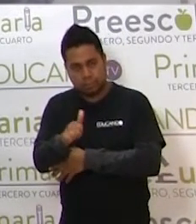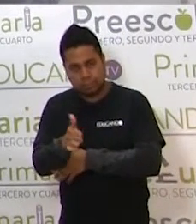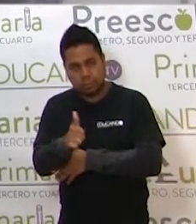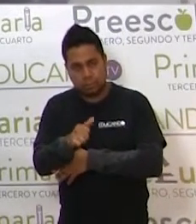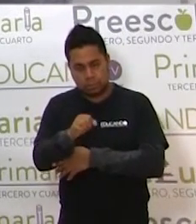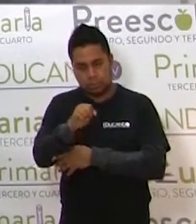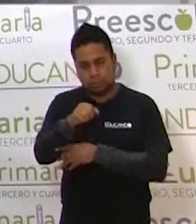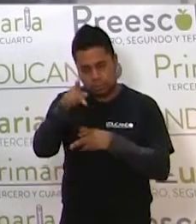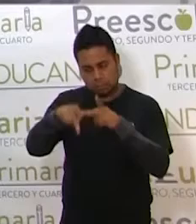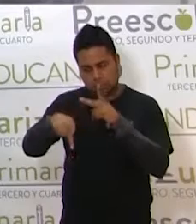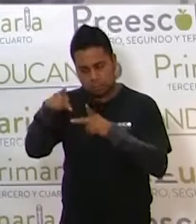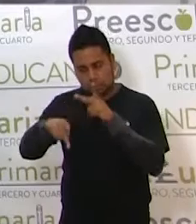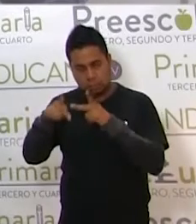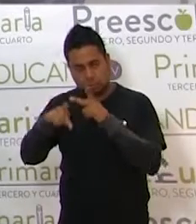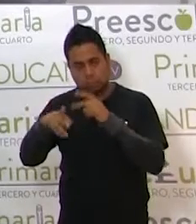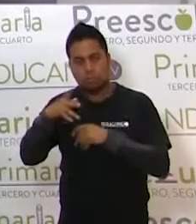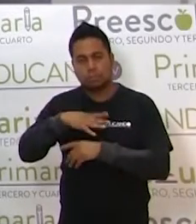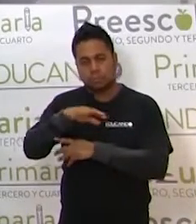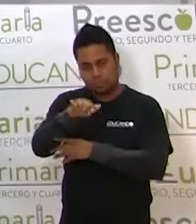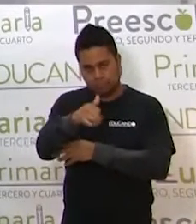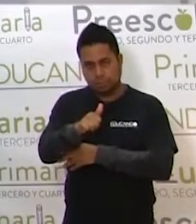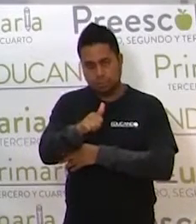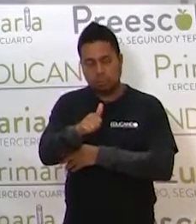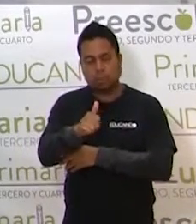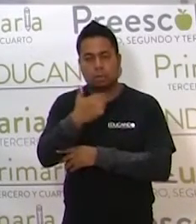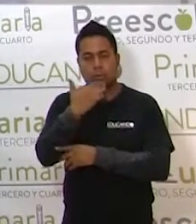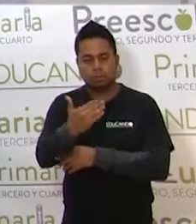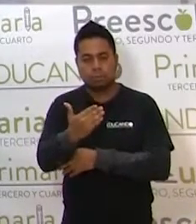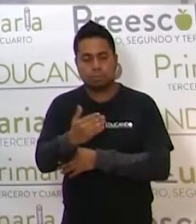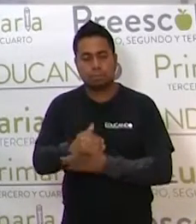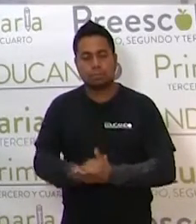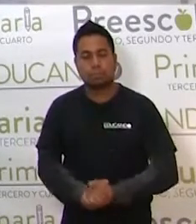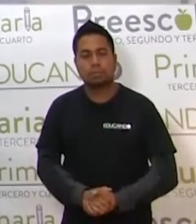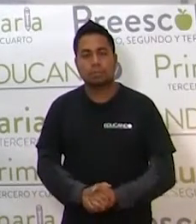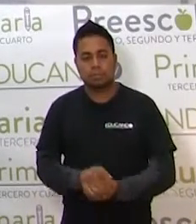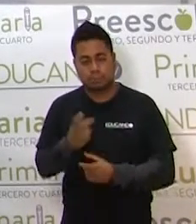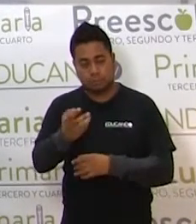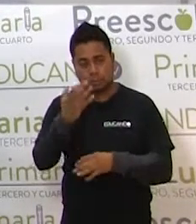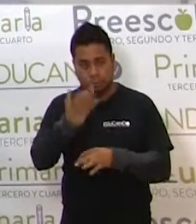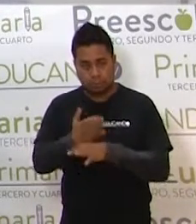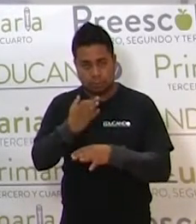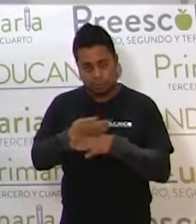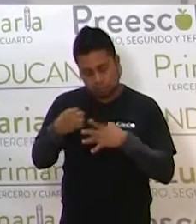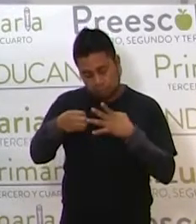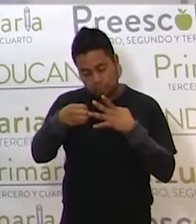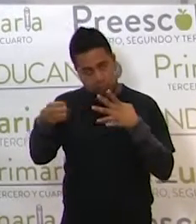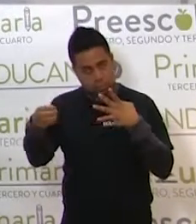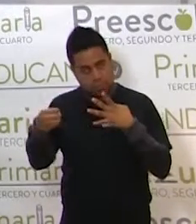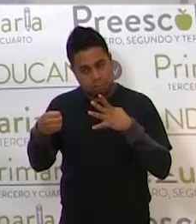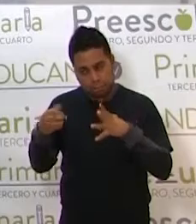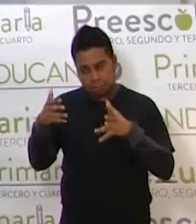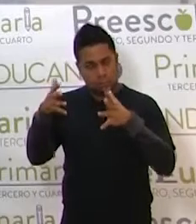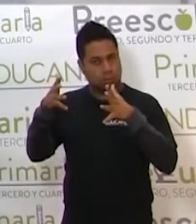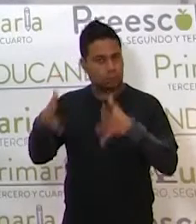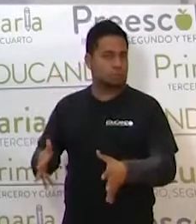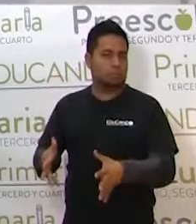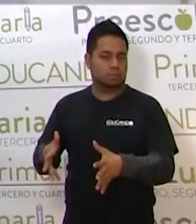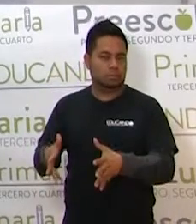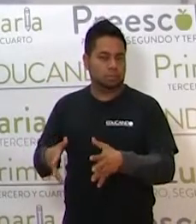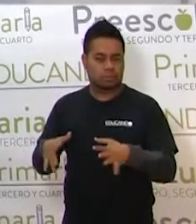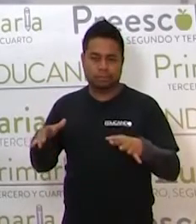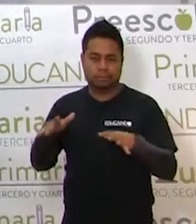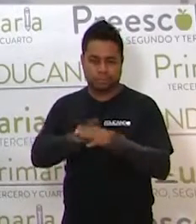sílaba bien y por lo tanto en este verso no va a sufrir ningún cambio